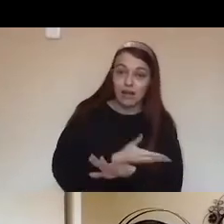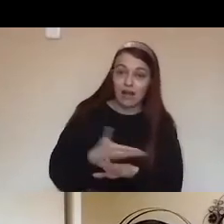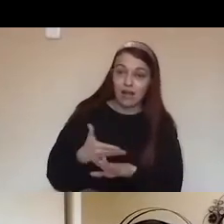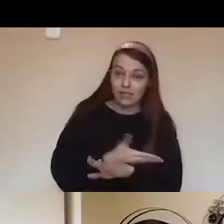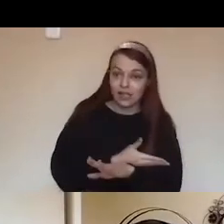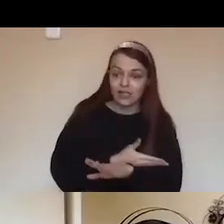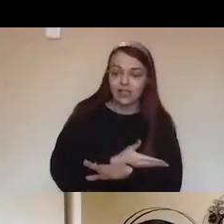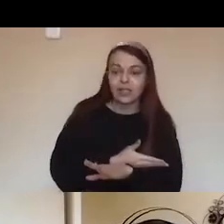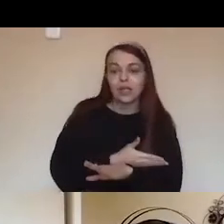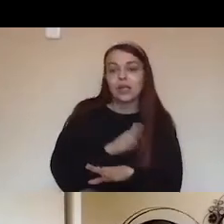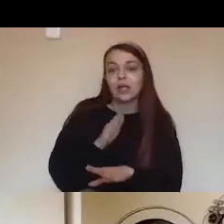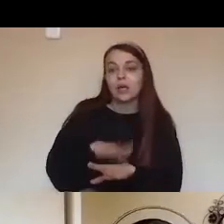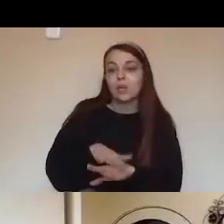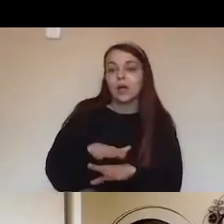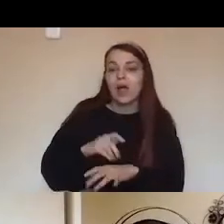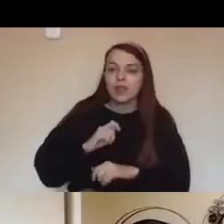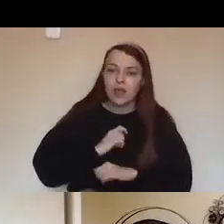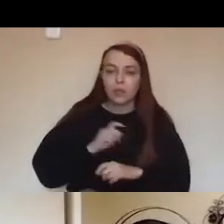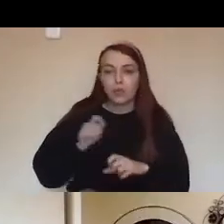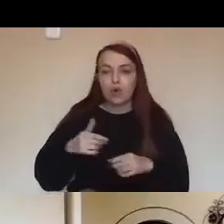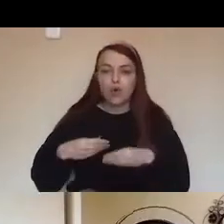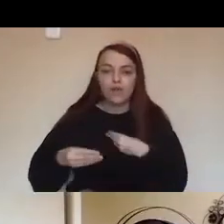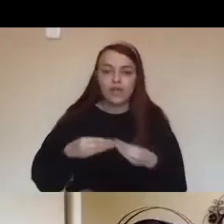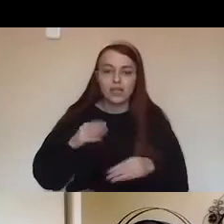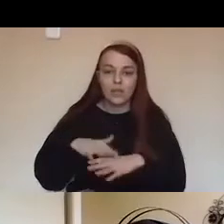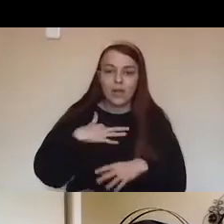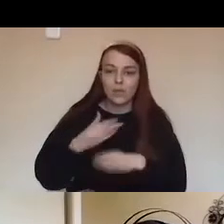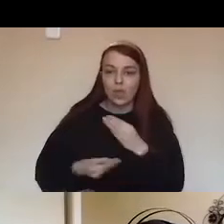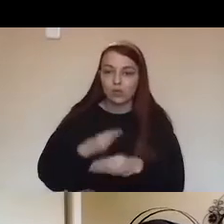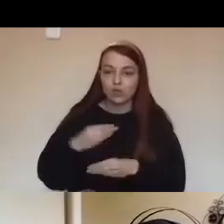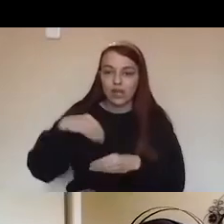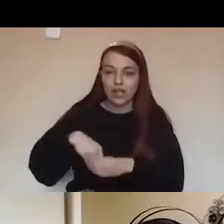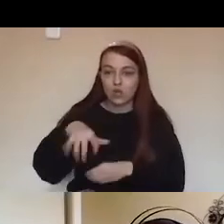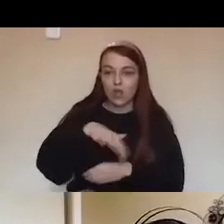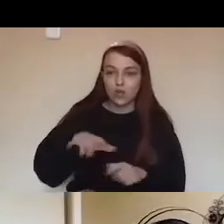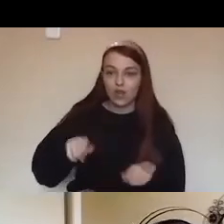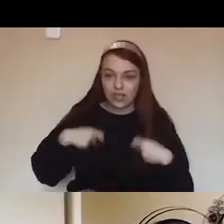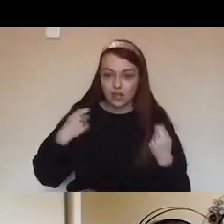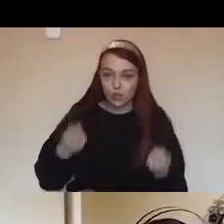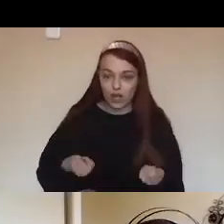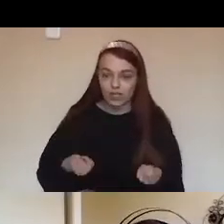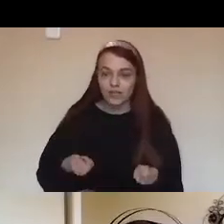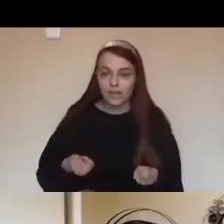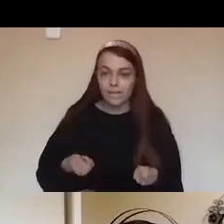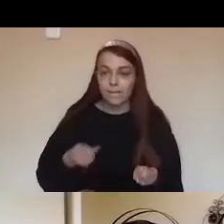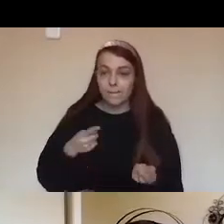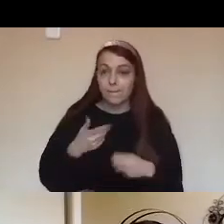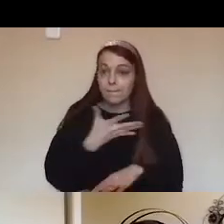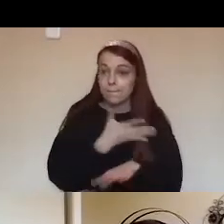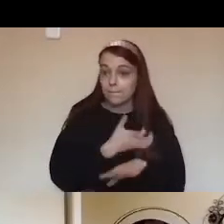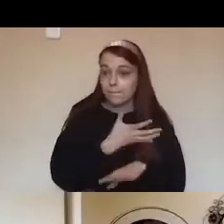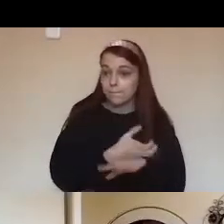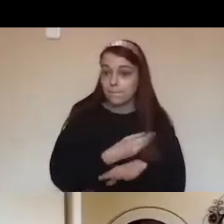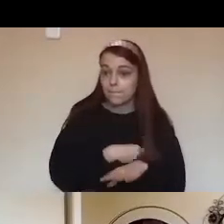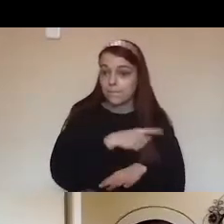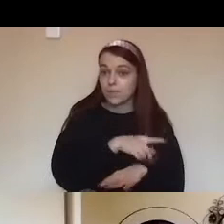cierta plasticidad para poder usarla en espacios naturales. Y esta aplicación está conectada con